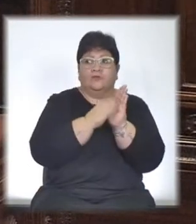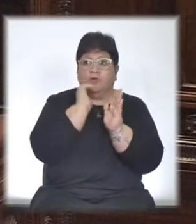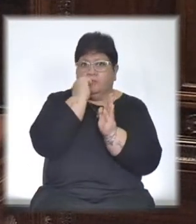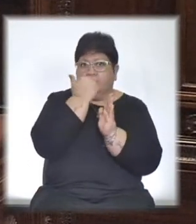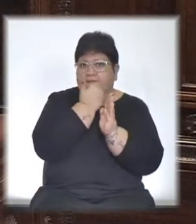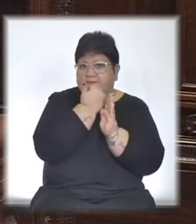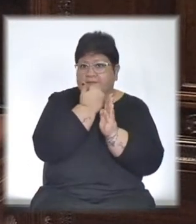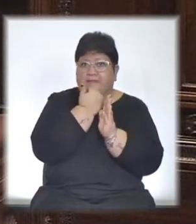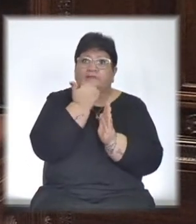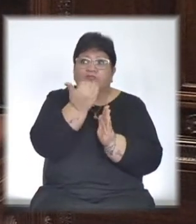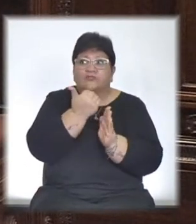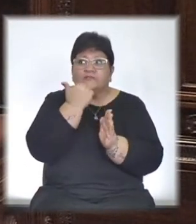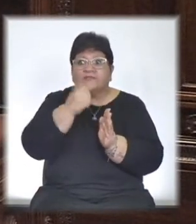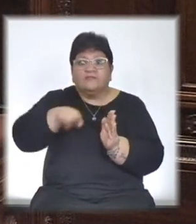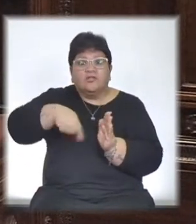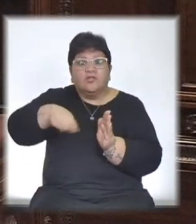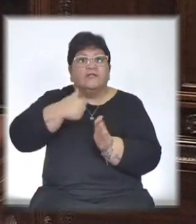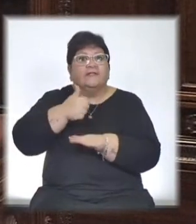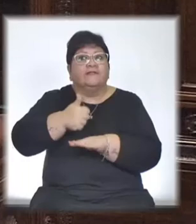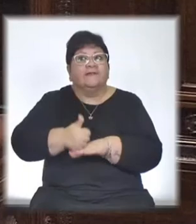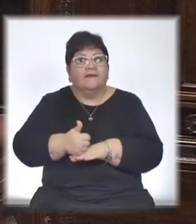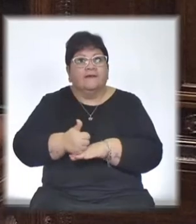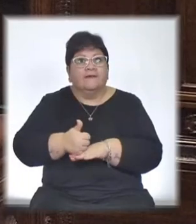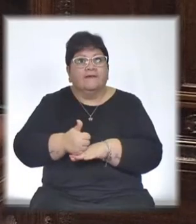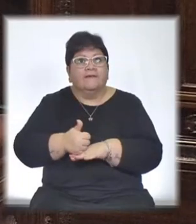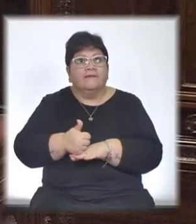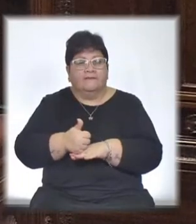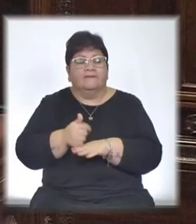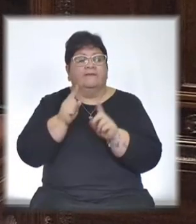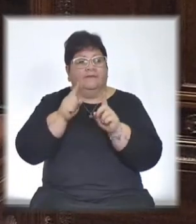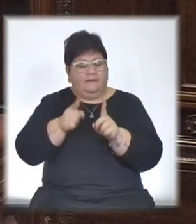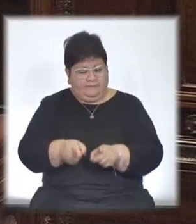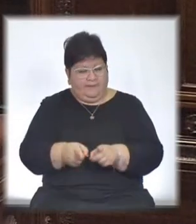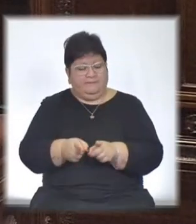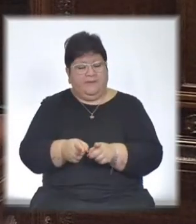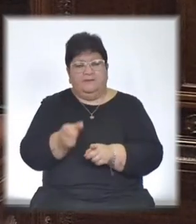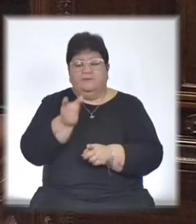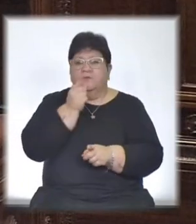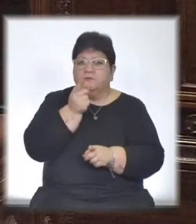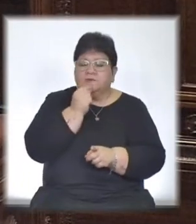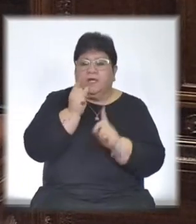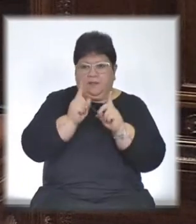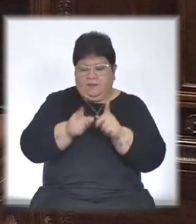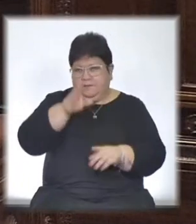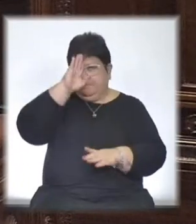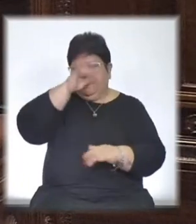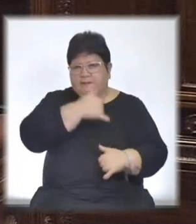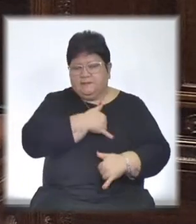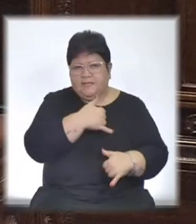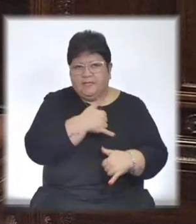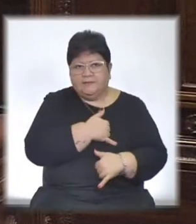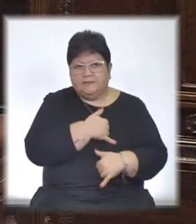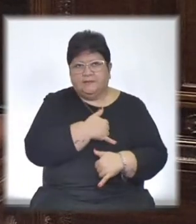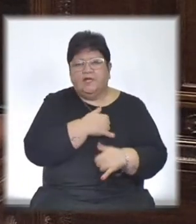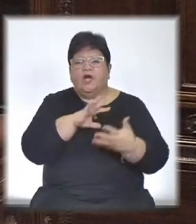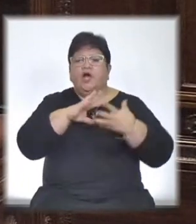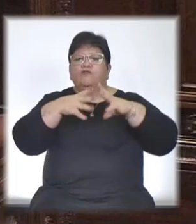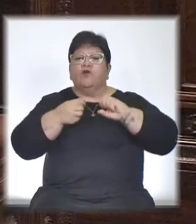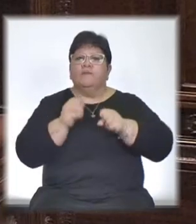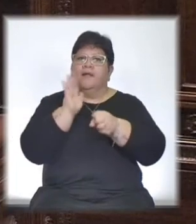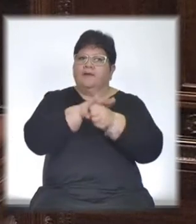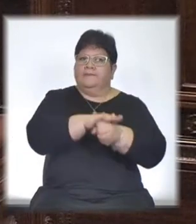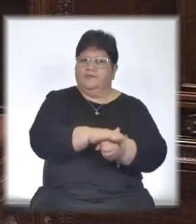ahora desconocida, sobre todo de inteligencia policial, pero también de fuentes militares, la dimensión y la modalidad de la